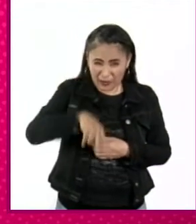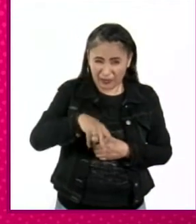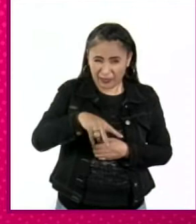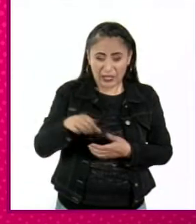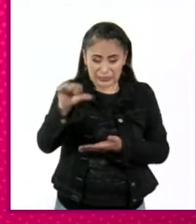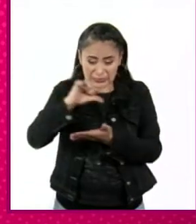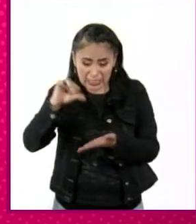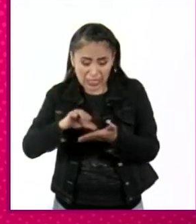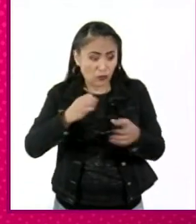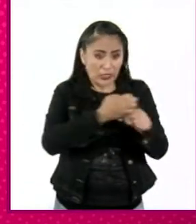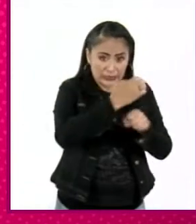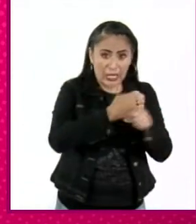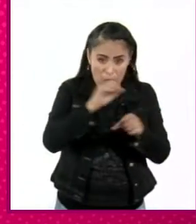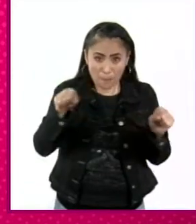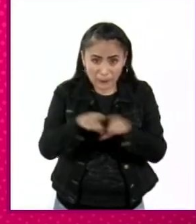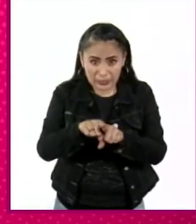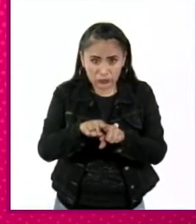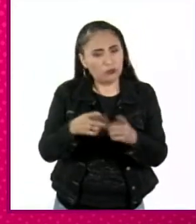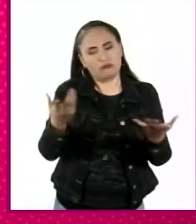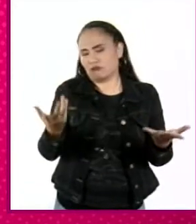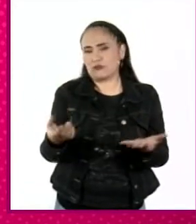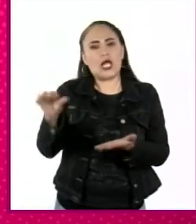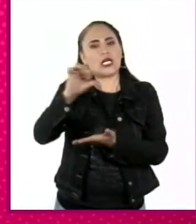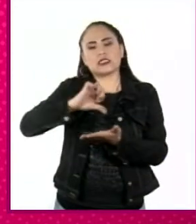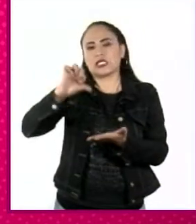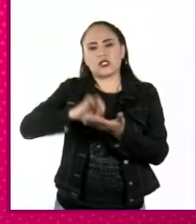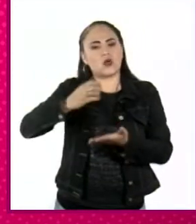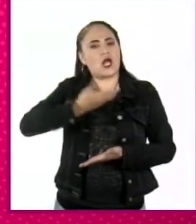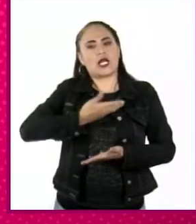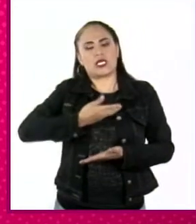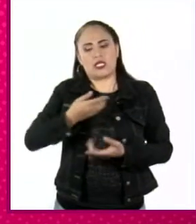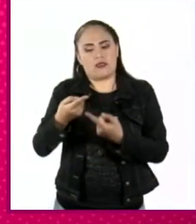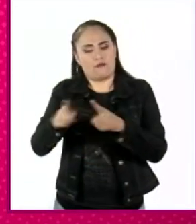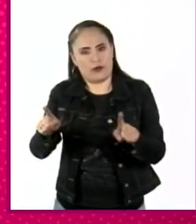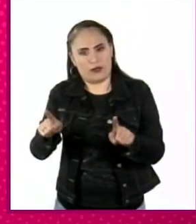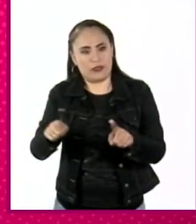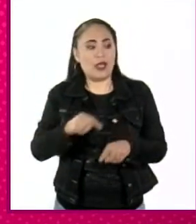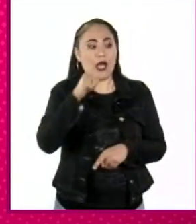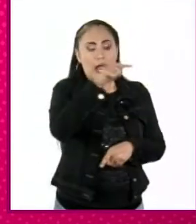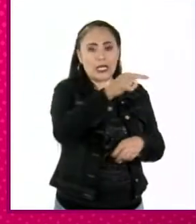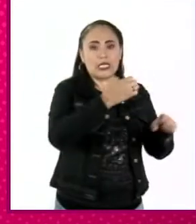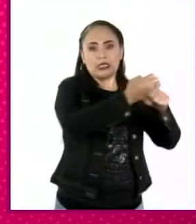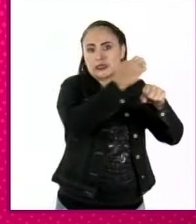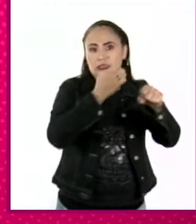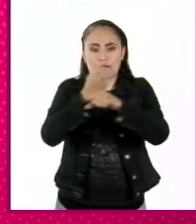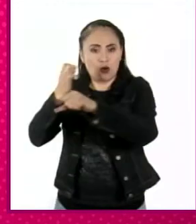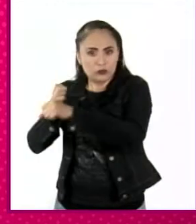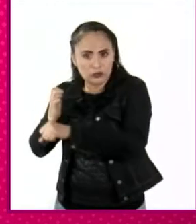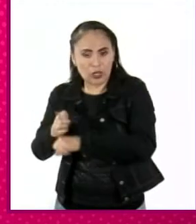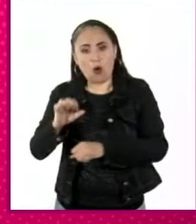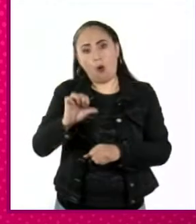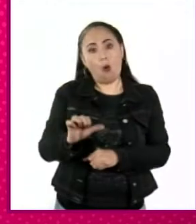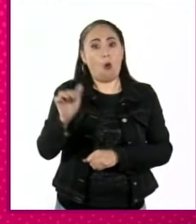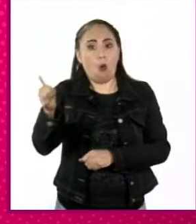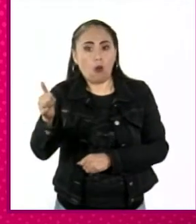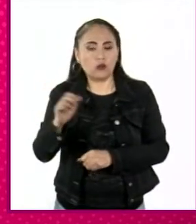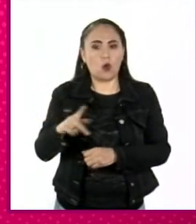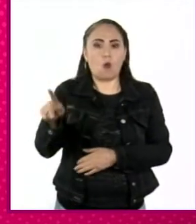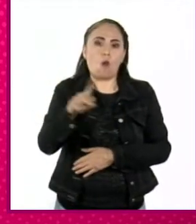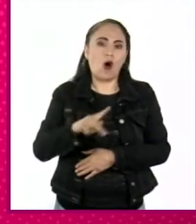capital se vivía de una manera, el impacto fue uno, y como en un pueblo, en